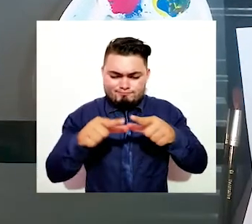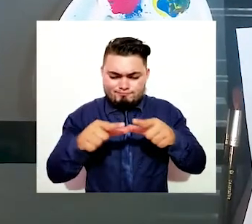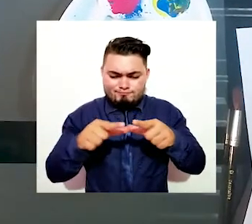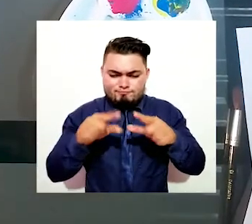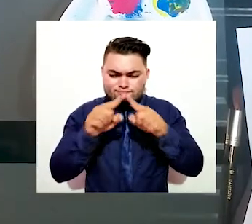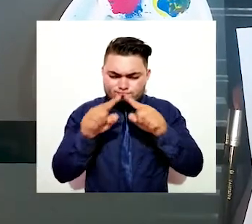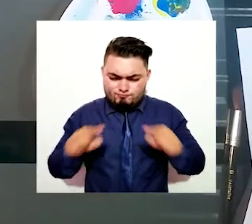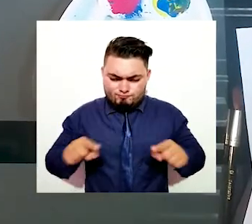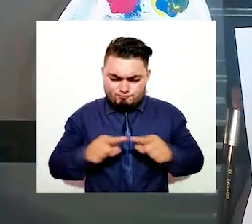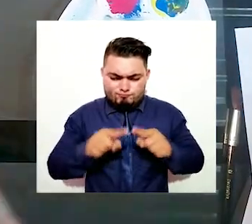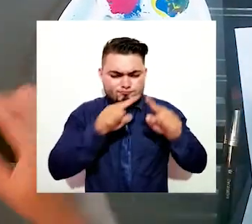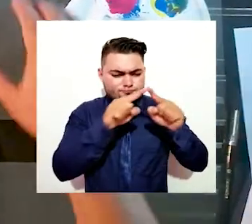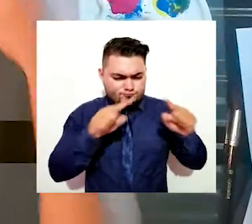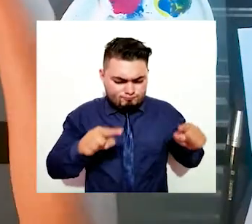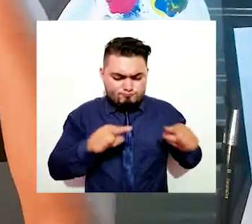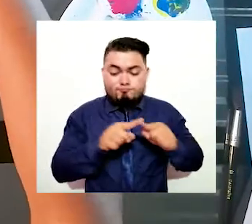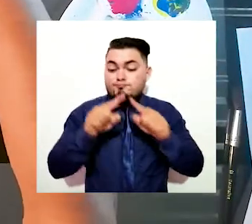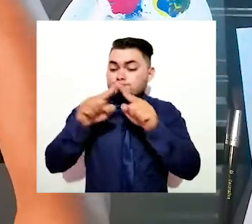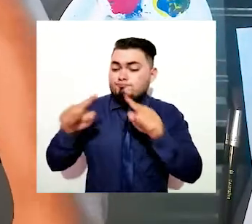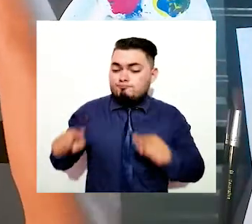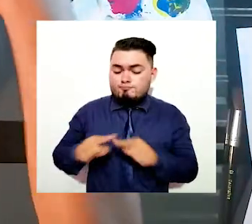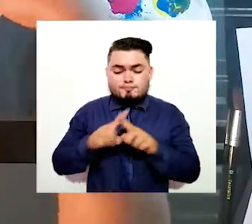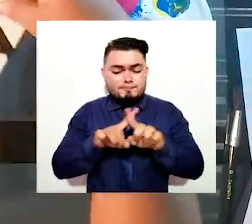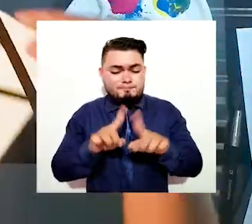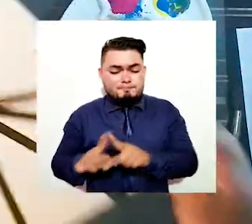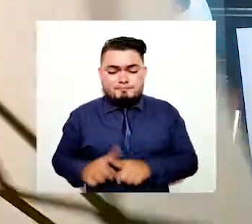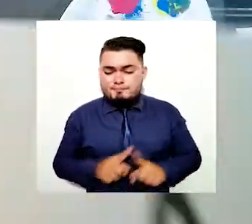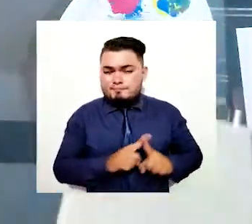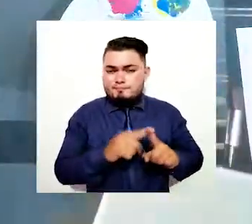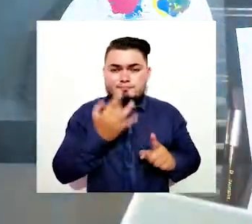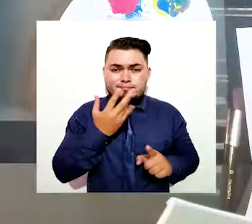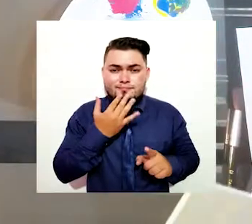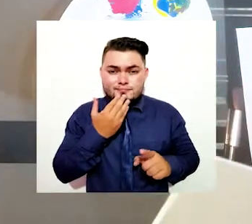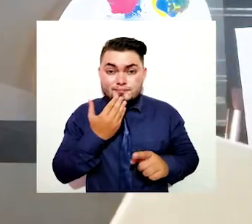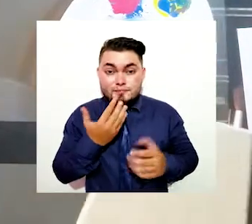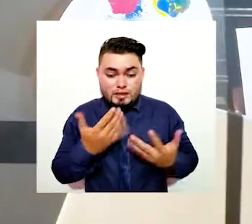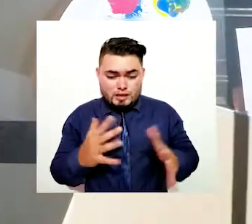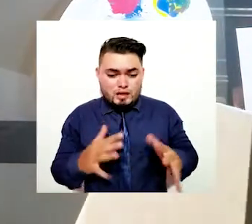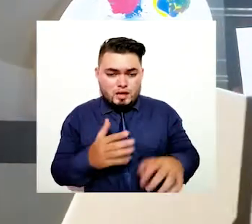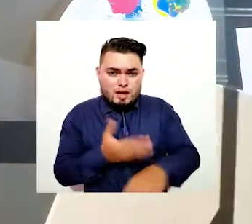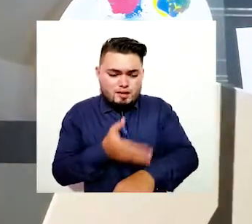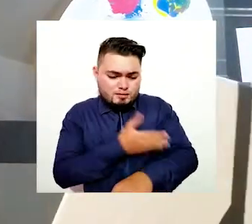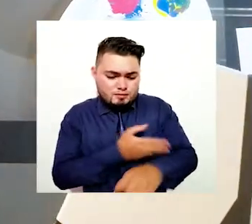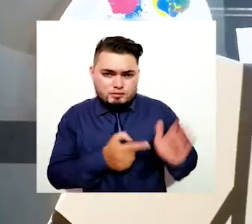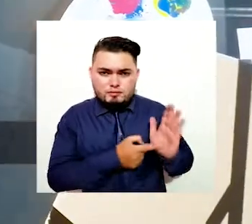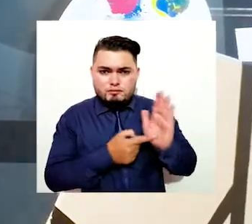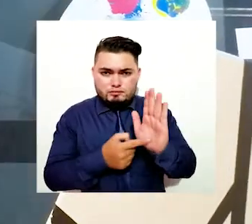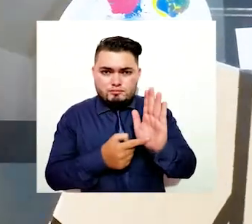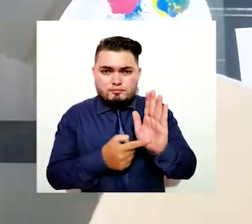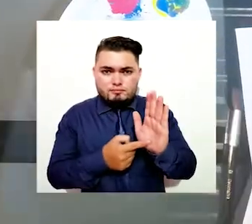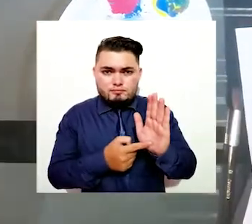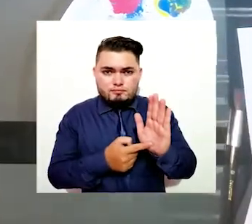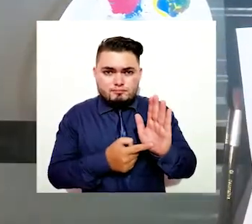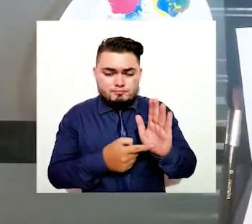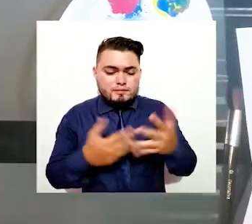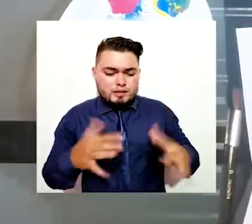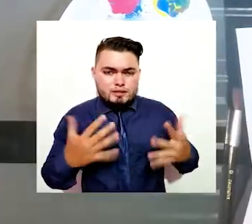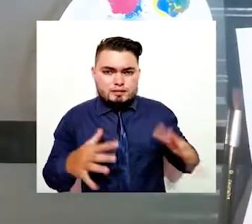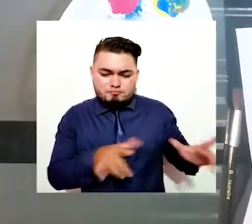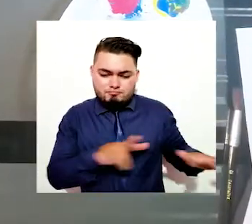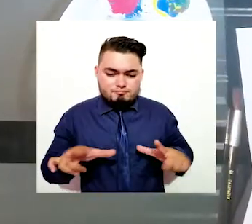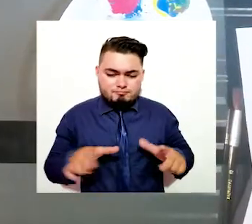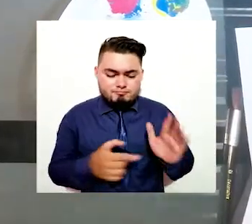ellos con diferentes colores. Ya les voy a mostrar uno que ya tengo avanzado para ir acortando el